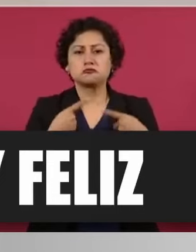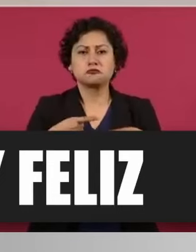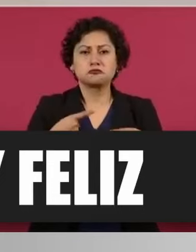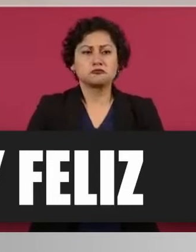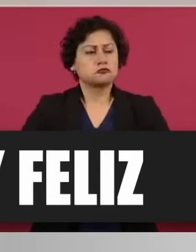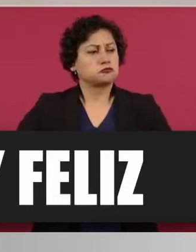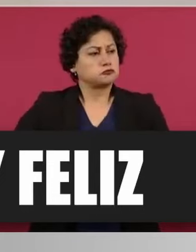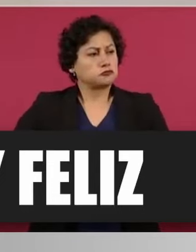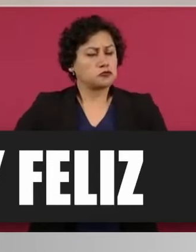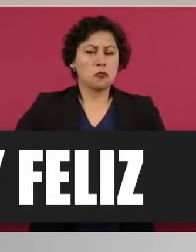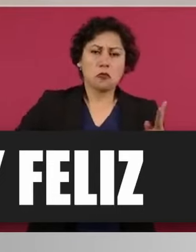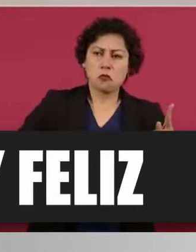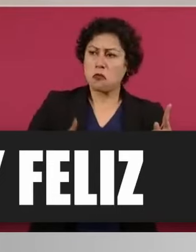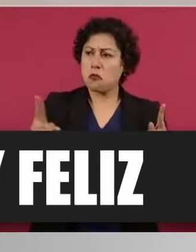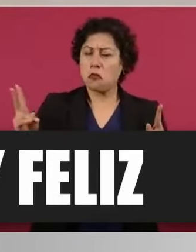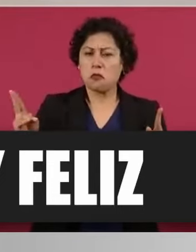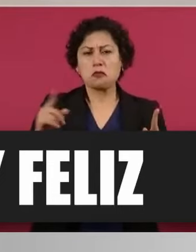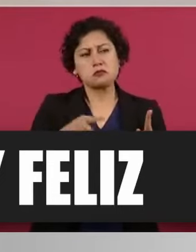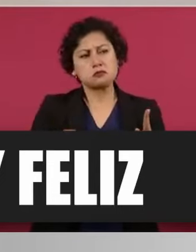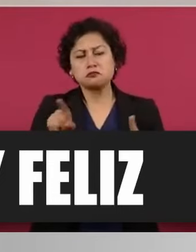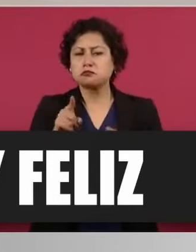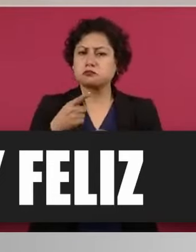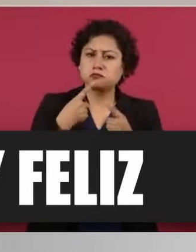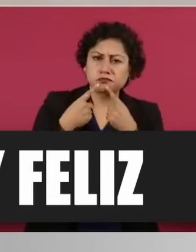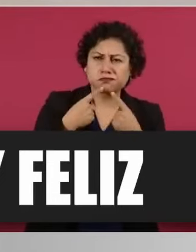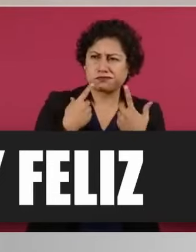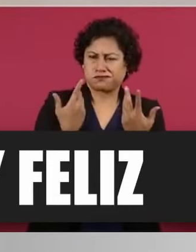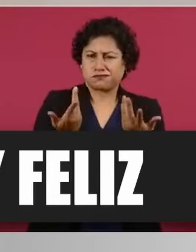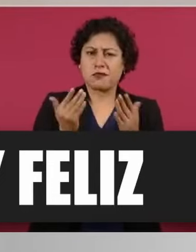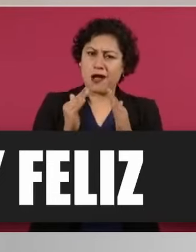casa, y es complicado a veces